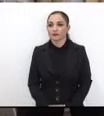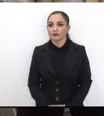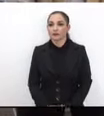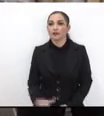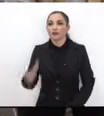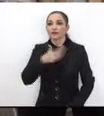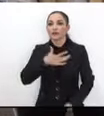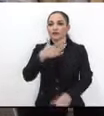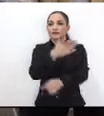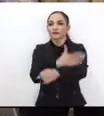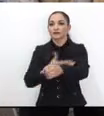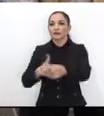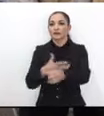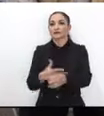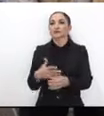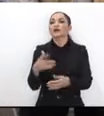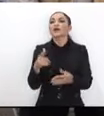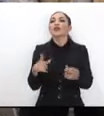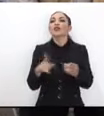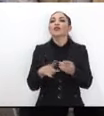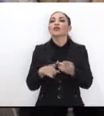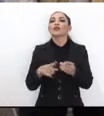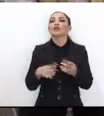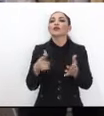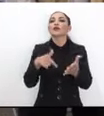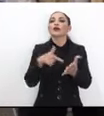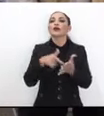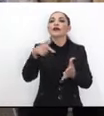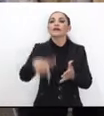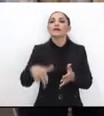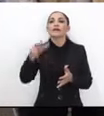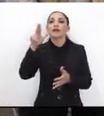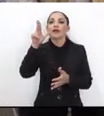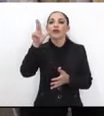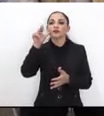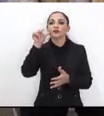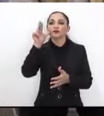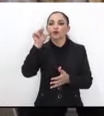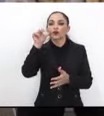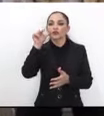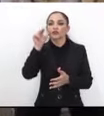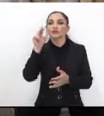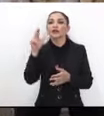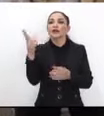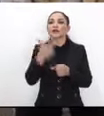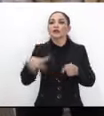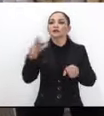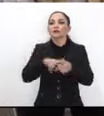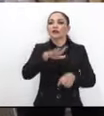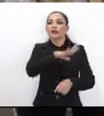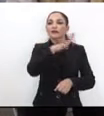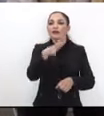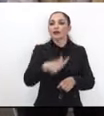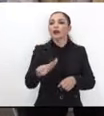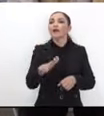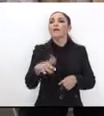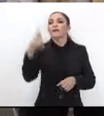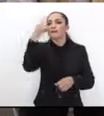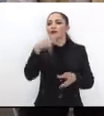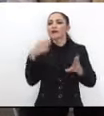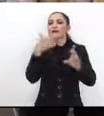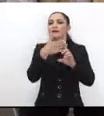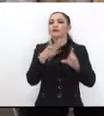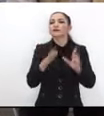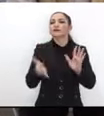Muy buenas tardes, nos encontramos aquí en Los Mochis, en el Hospital General. Se construyó